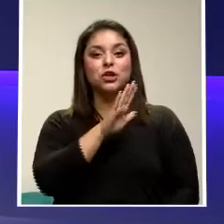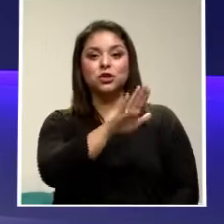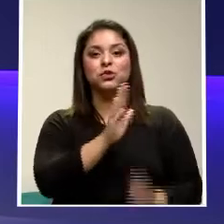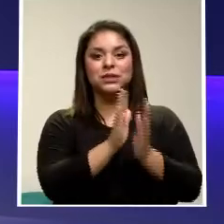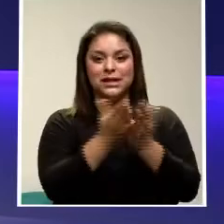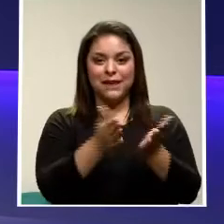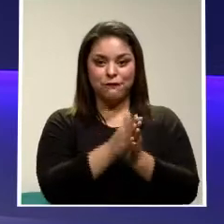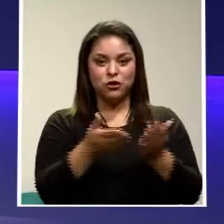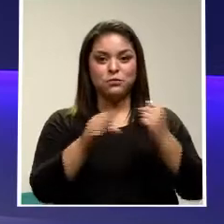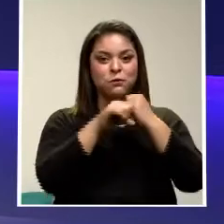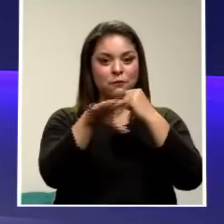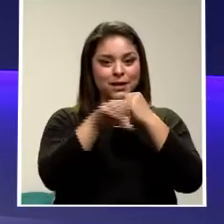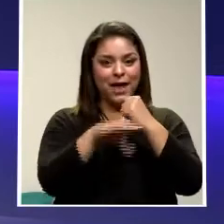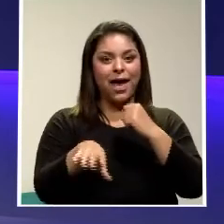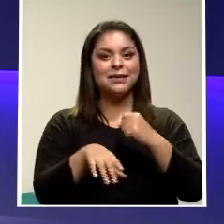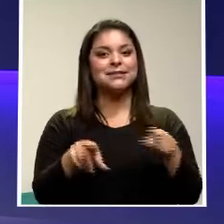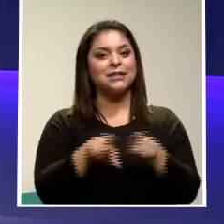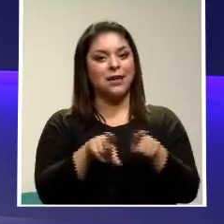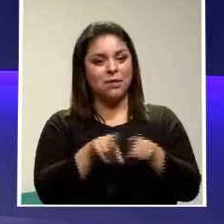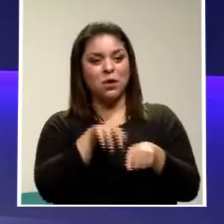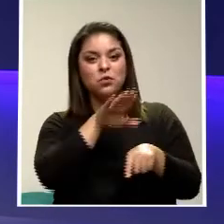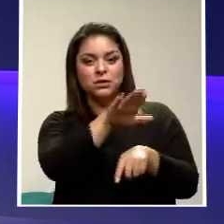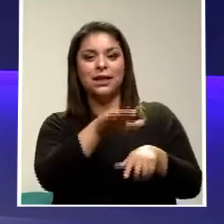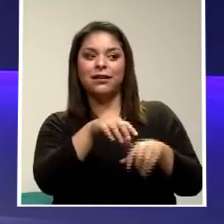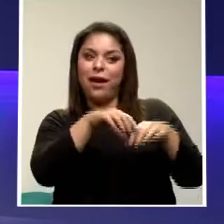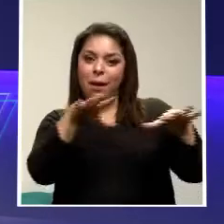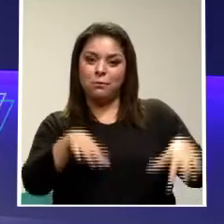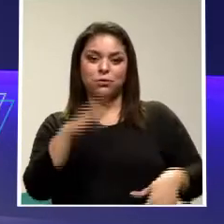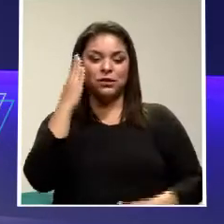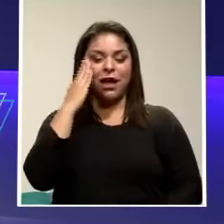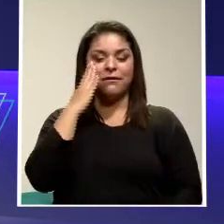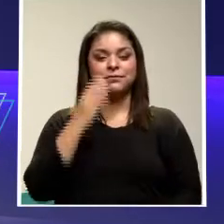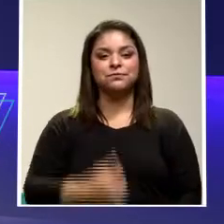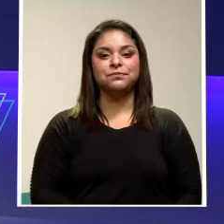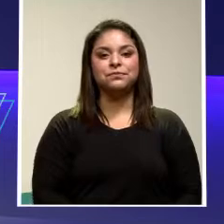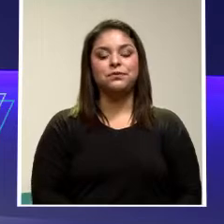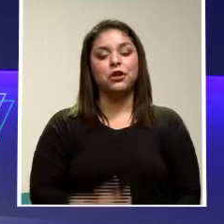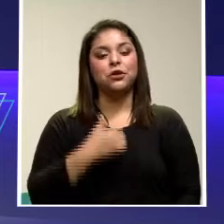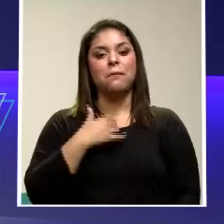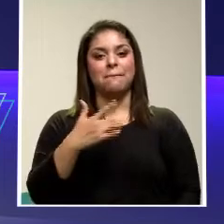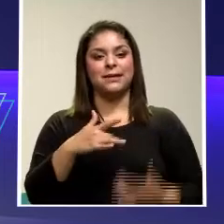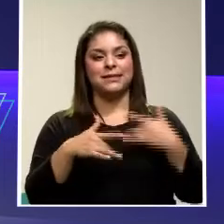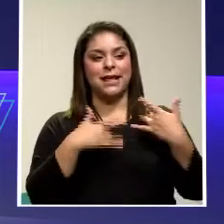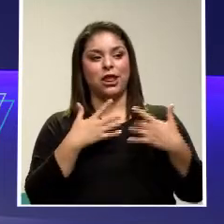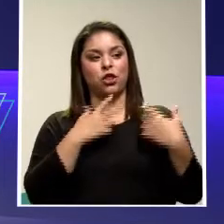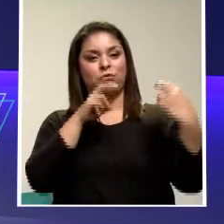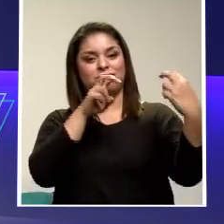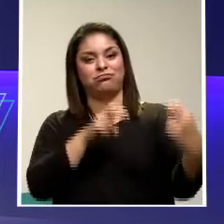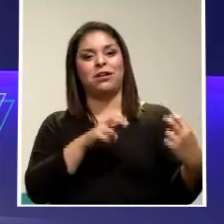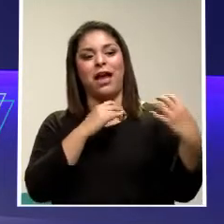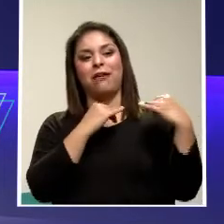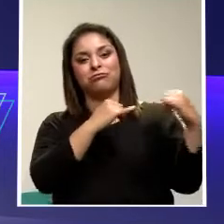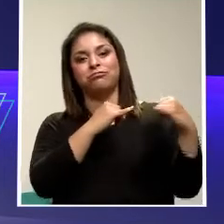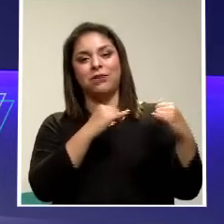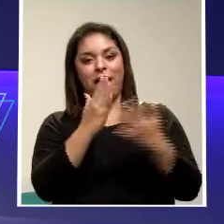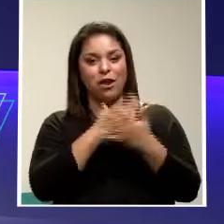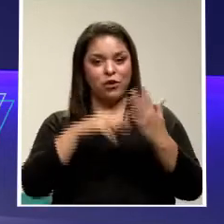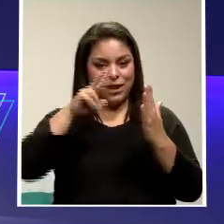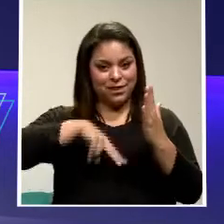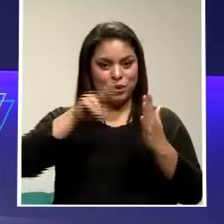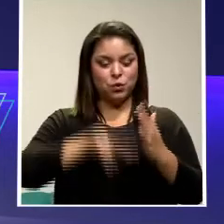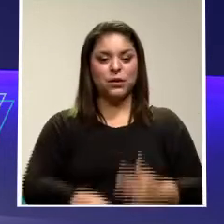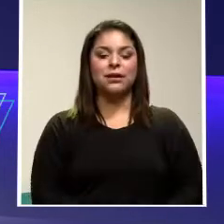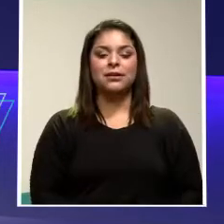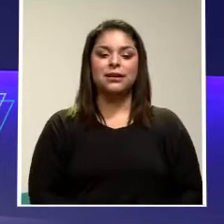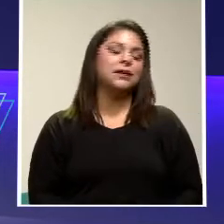libros publicados, tus armas en ese campo, así es que me siento con alguien del mundillo literario. Dicho sea